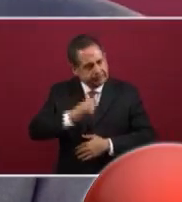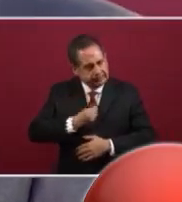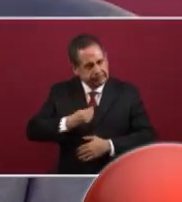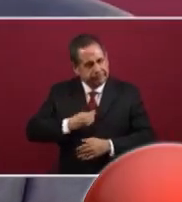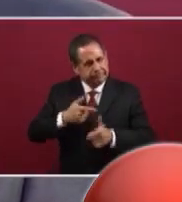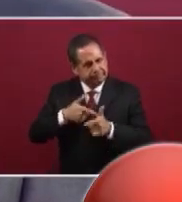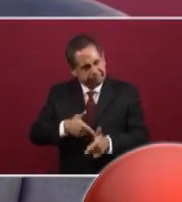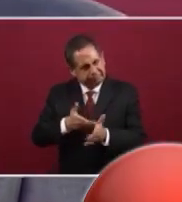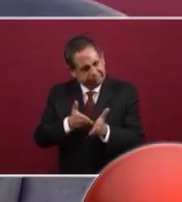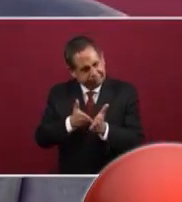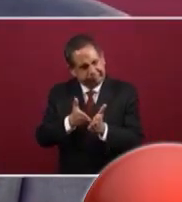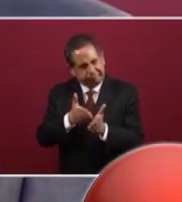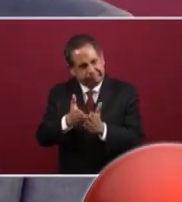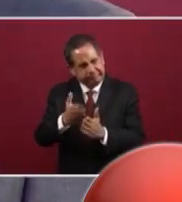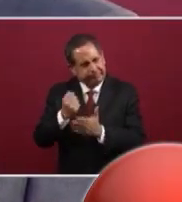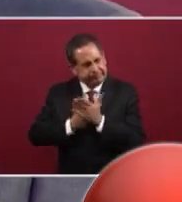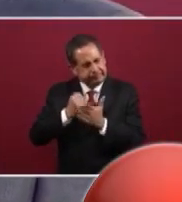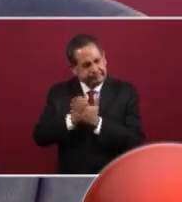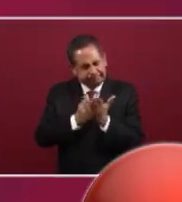la que se lucha.